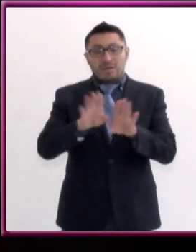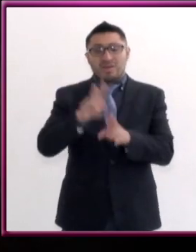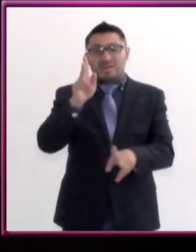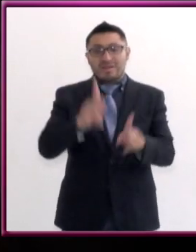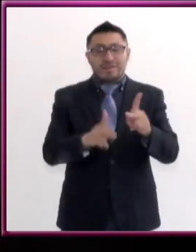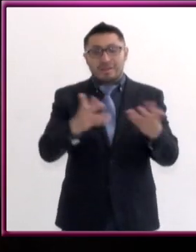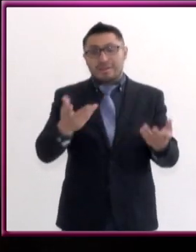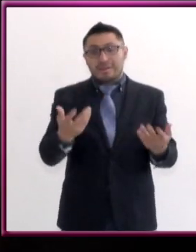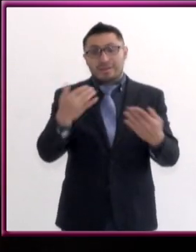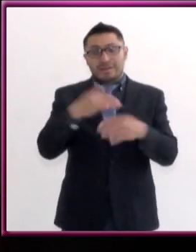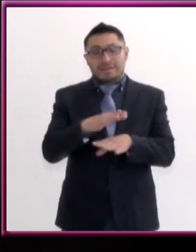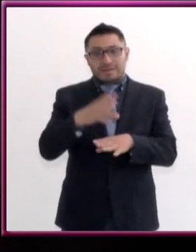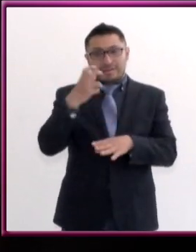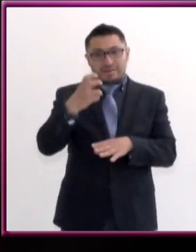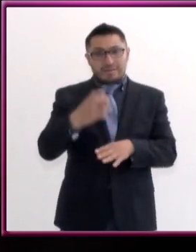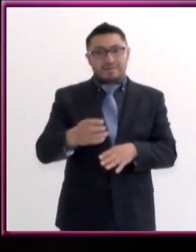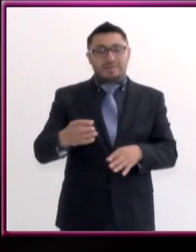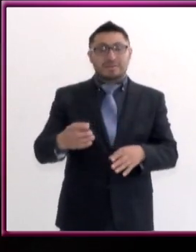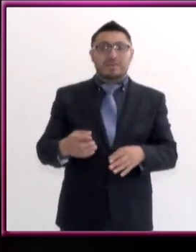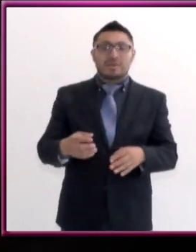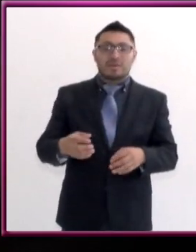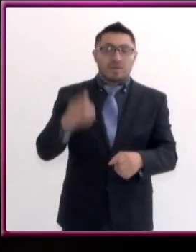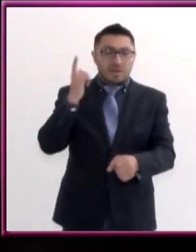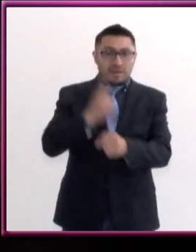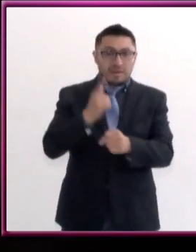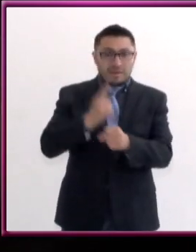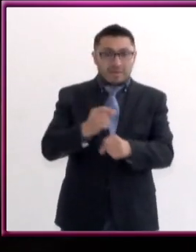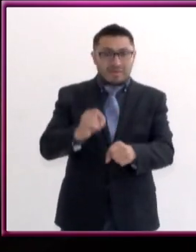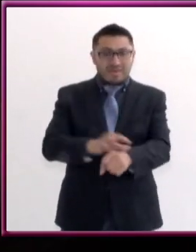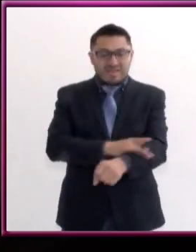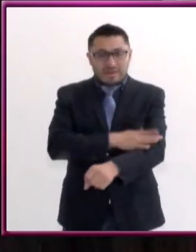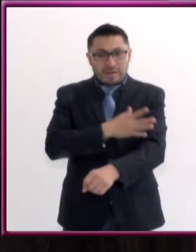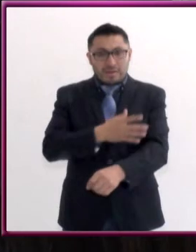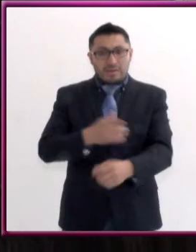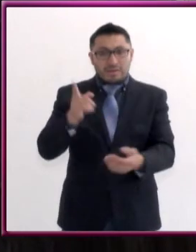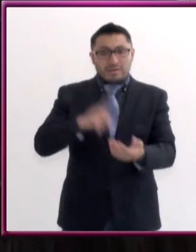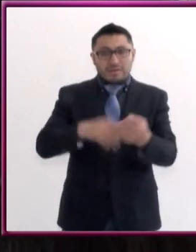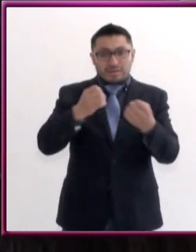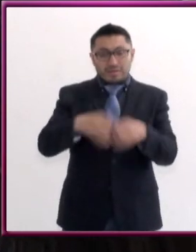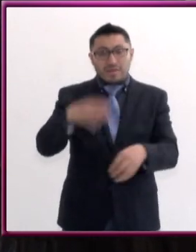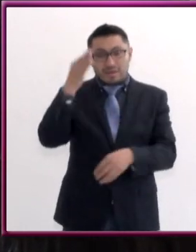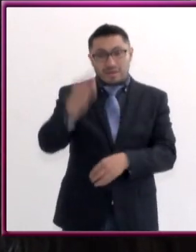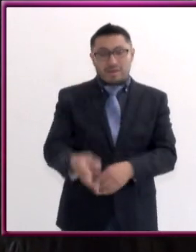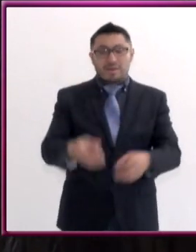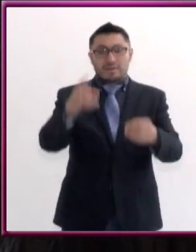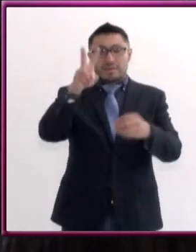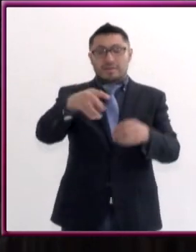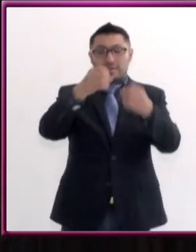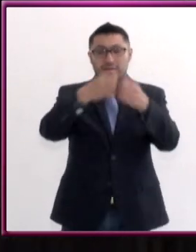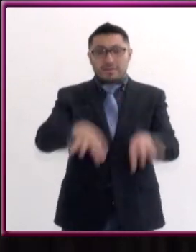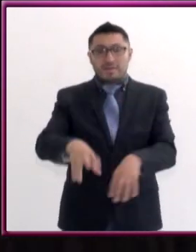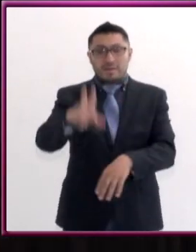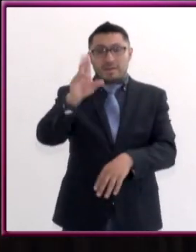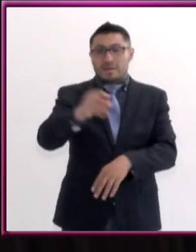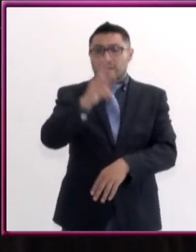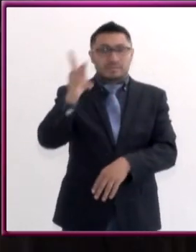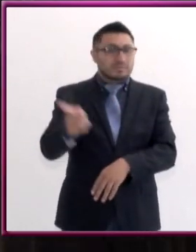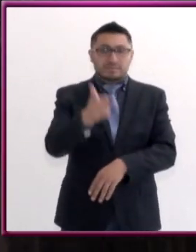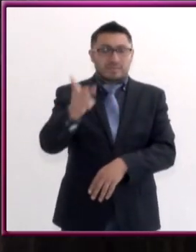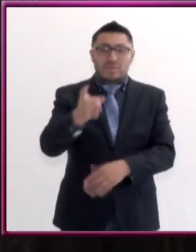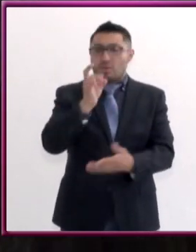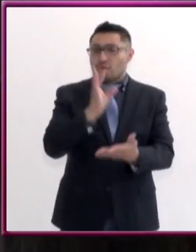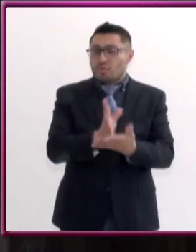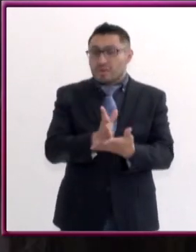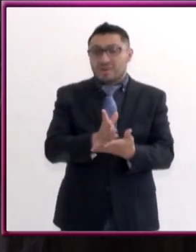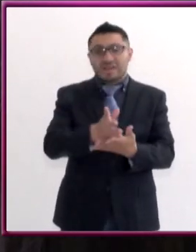podemos atravesar de manera consciente las emociones que provocan una pérdida? Aceptar la realidad de la pérdida. No se cuestiona,